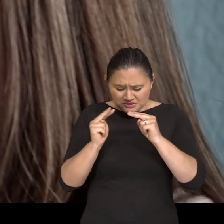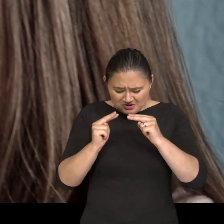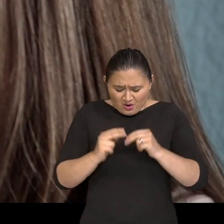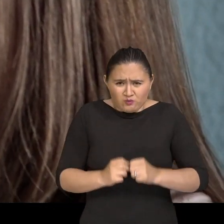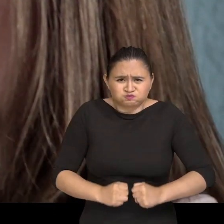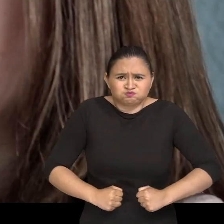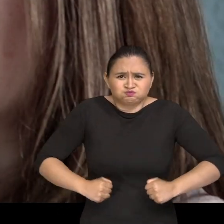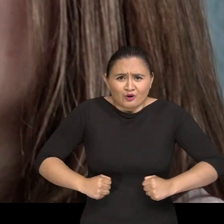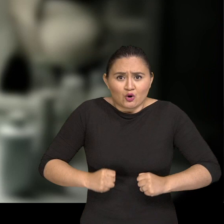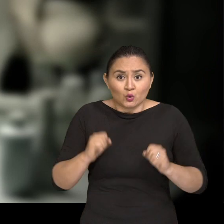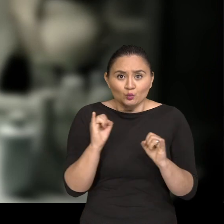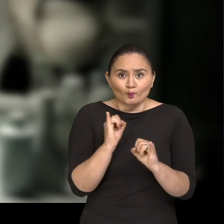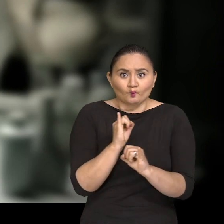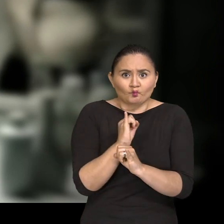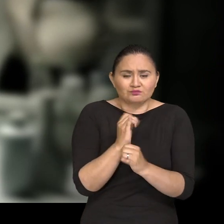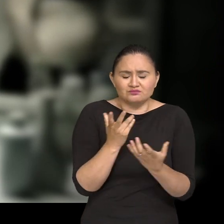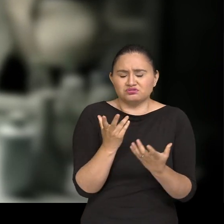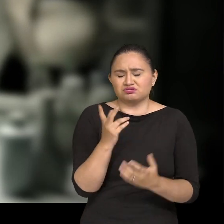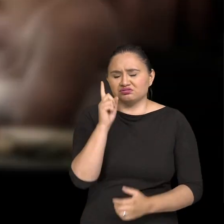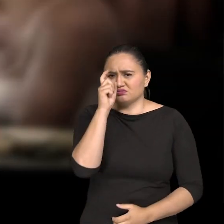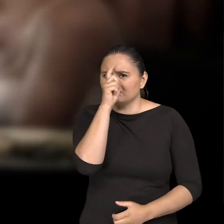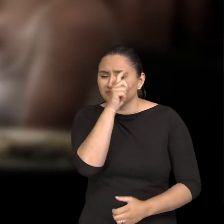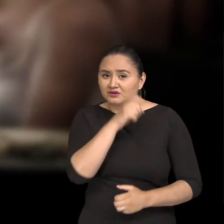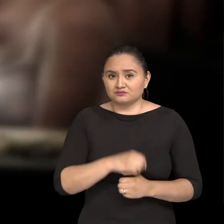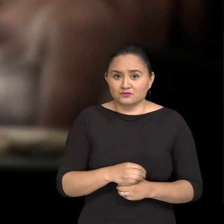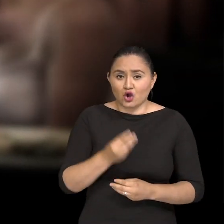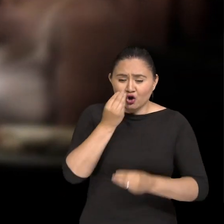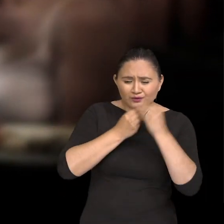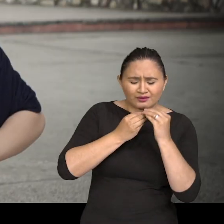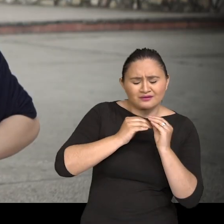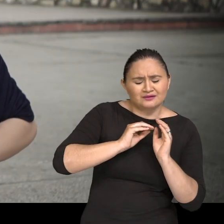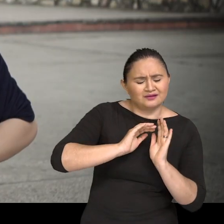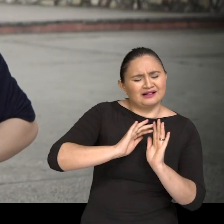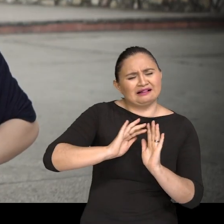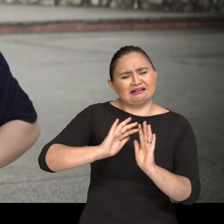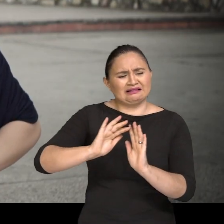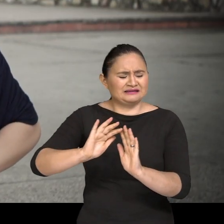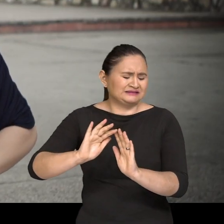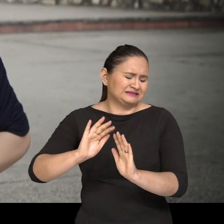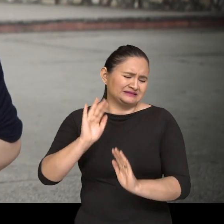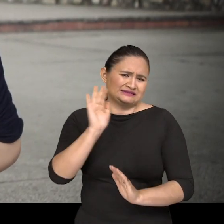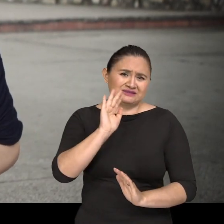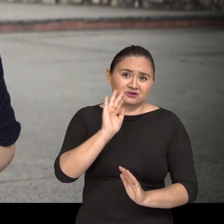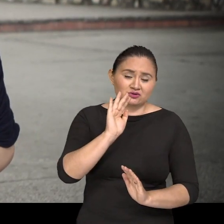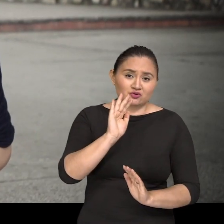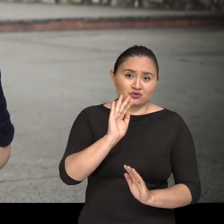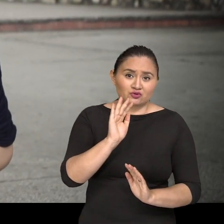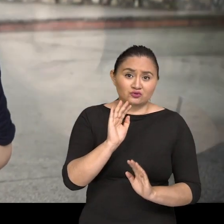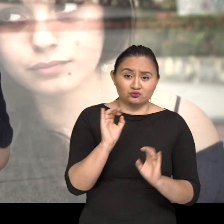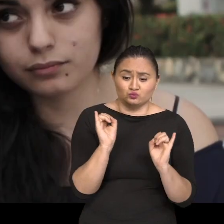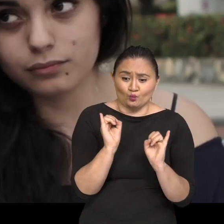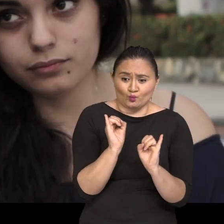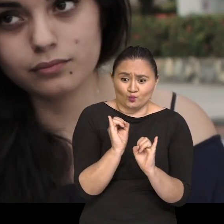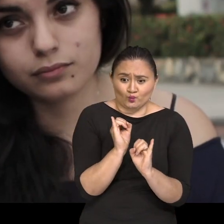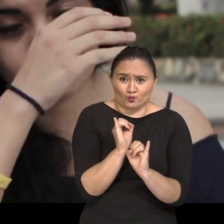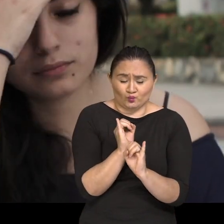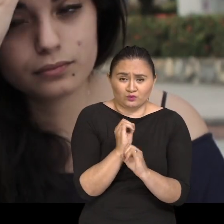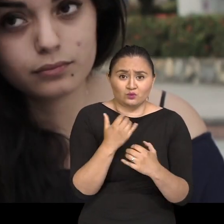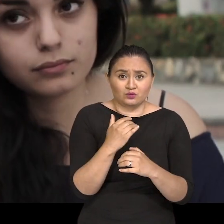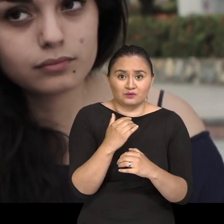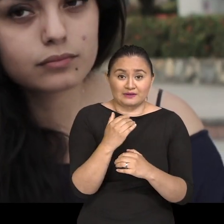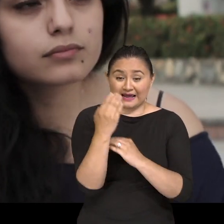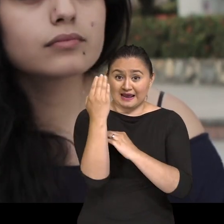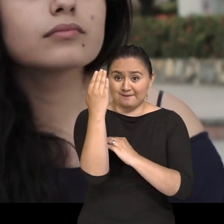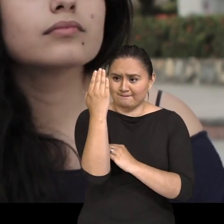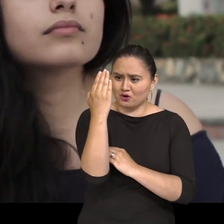hoy veo flaquísima dejan de comer y pierden bastante peso a veces se ve al